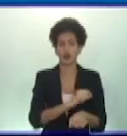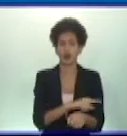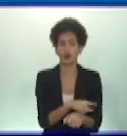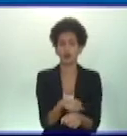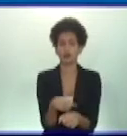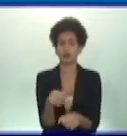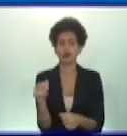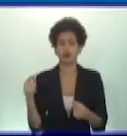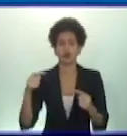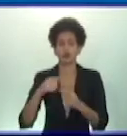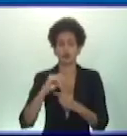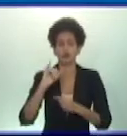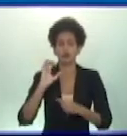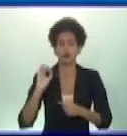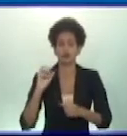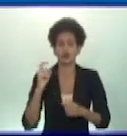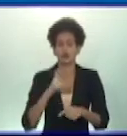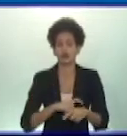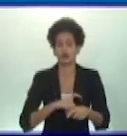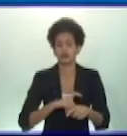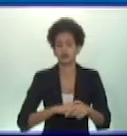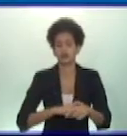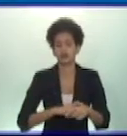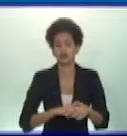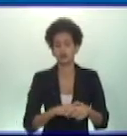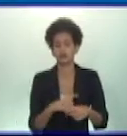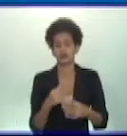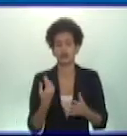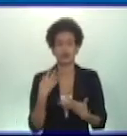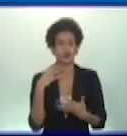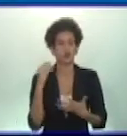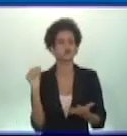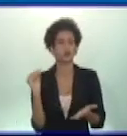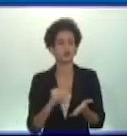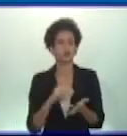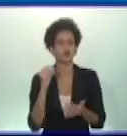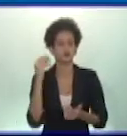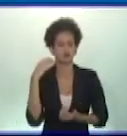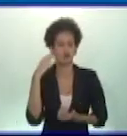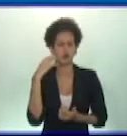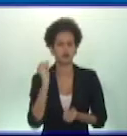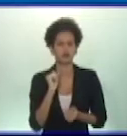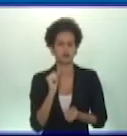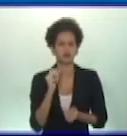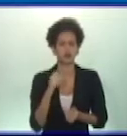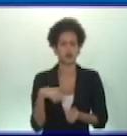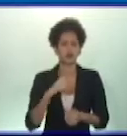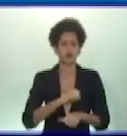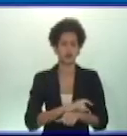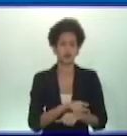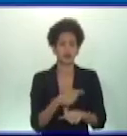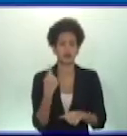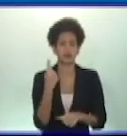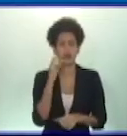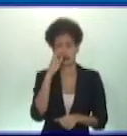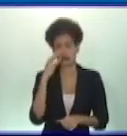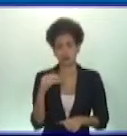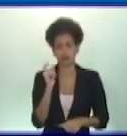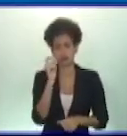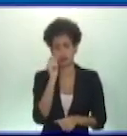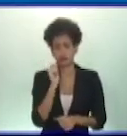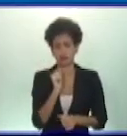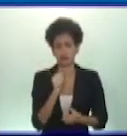es igual a 60 minutos, si coloreamos el reloj para representar lo que demoró Orlando, él utilizó 1 hora completa,